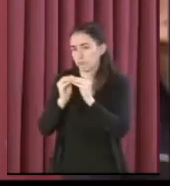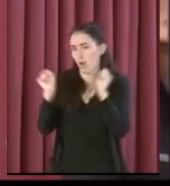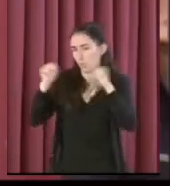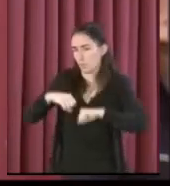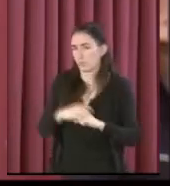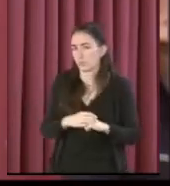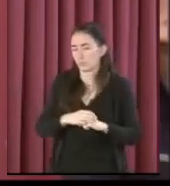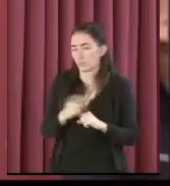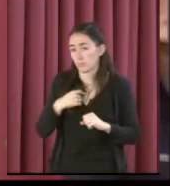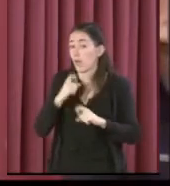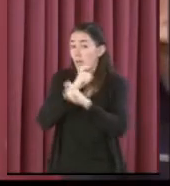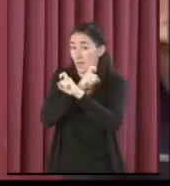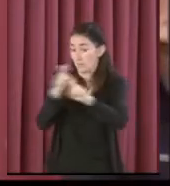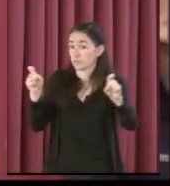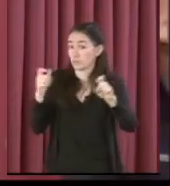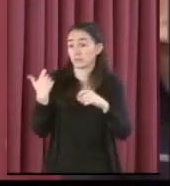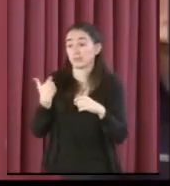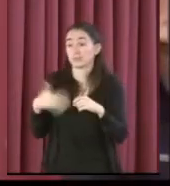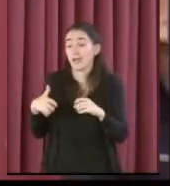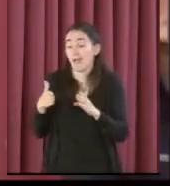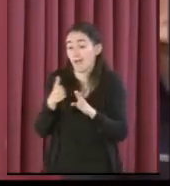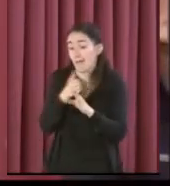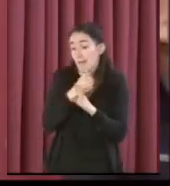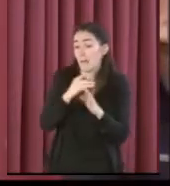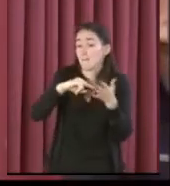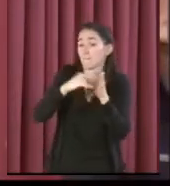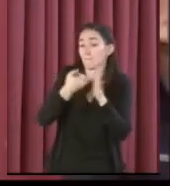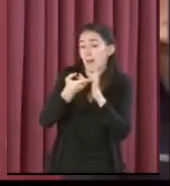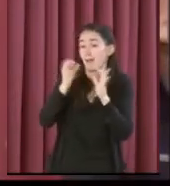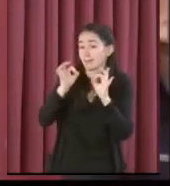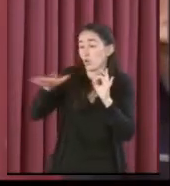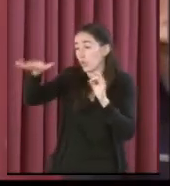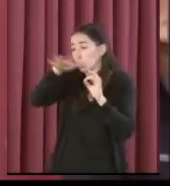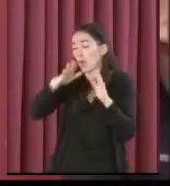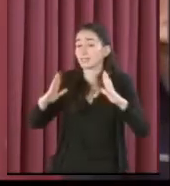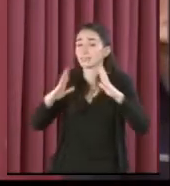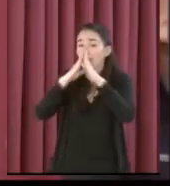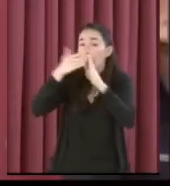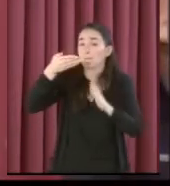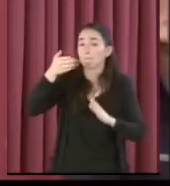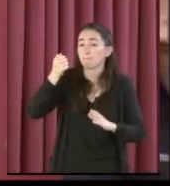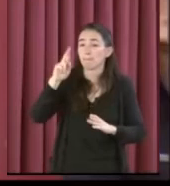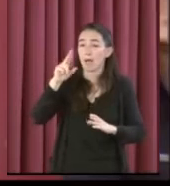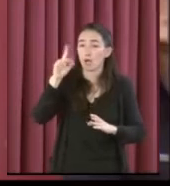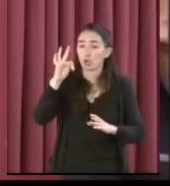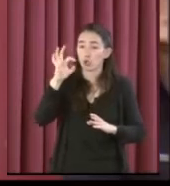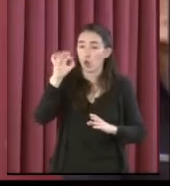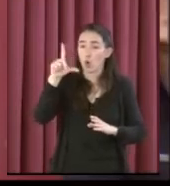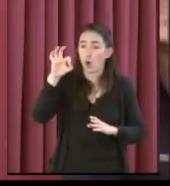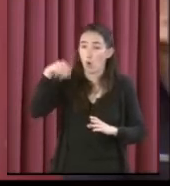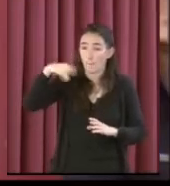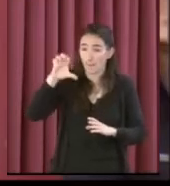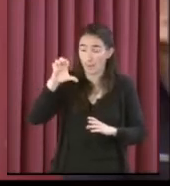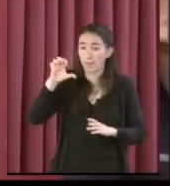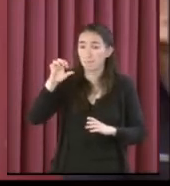ya está muy avanzada la tramitación de la modificación puntual del Plan General para el entorno de San Bartolomé, se va a ejecutar el derribo del edificio